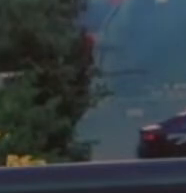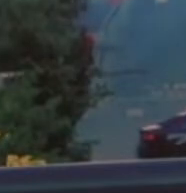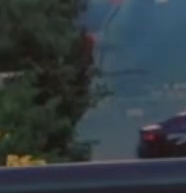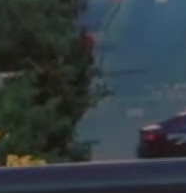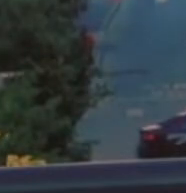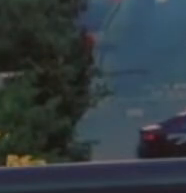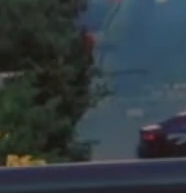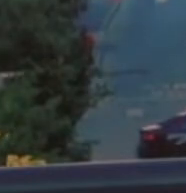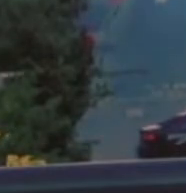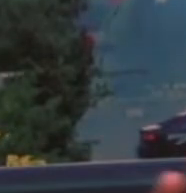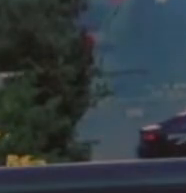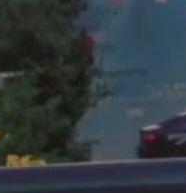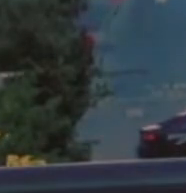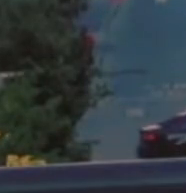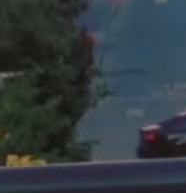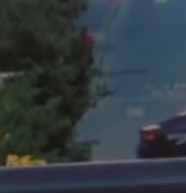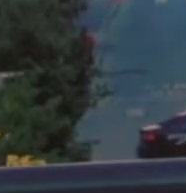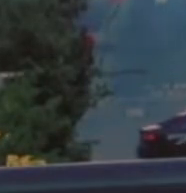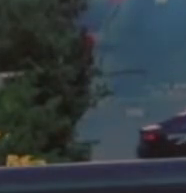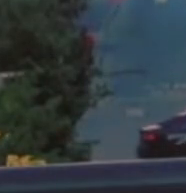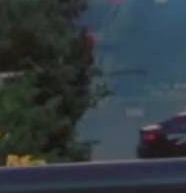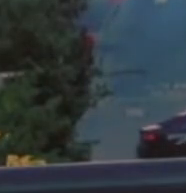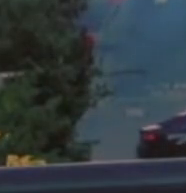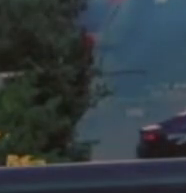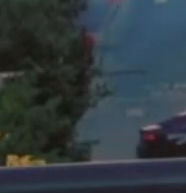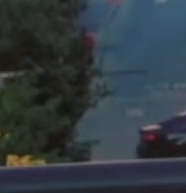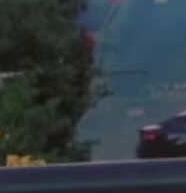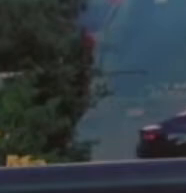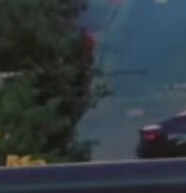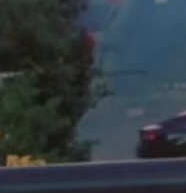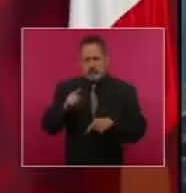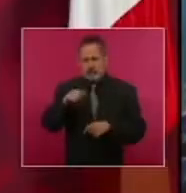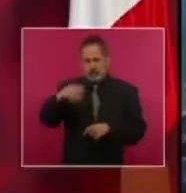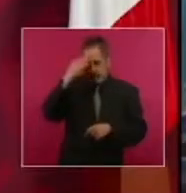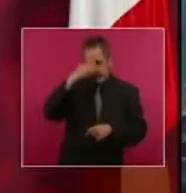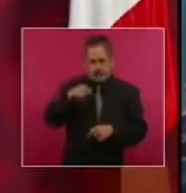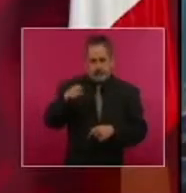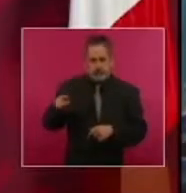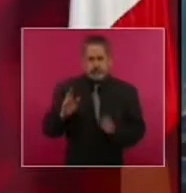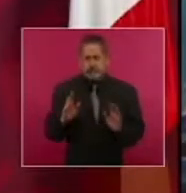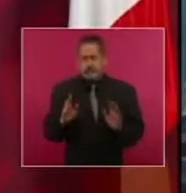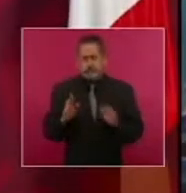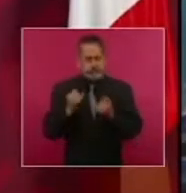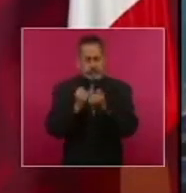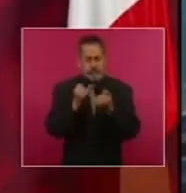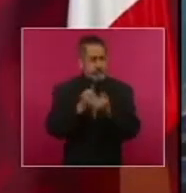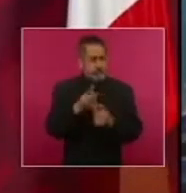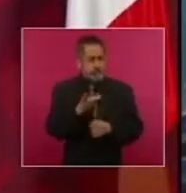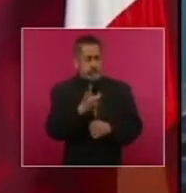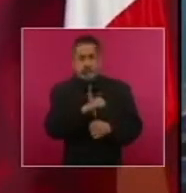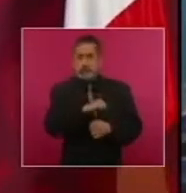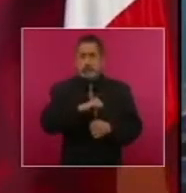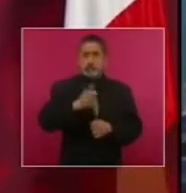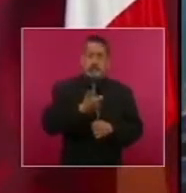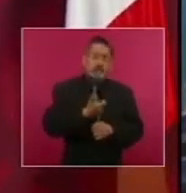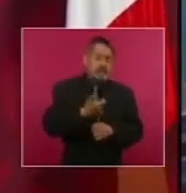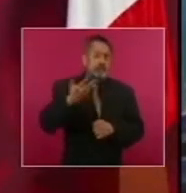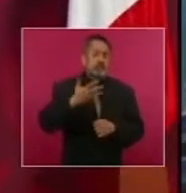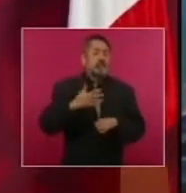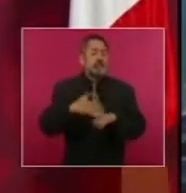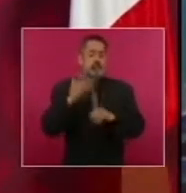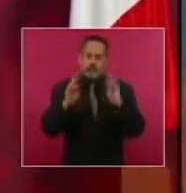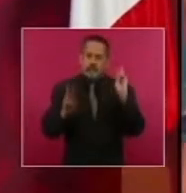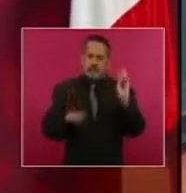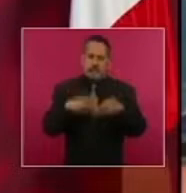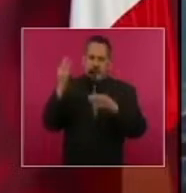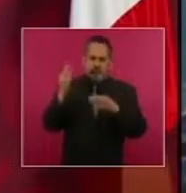muy importante. Recuerda usted que anteriormente solamente también hubo ayudas, pero solamente